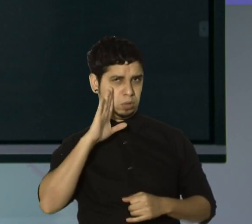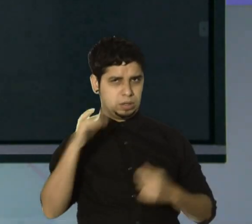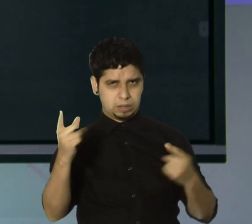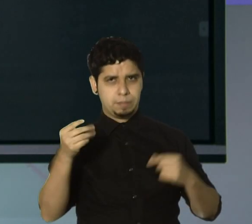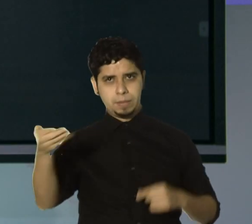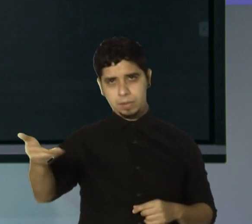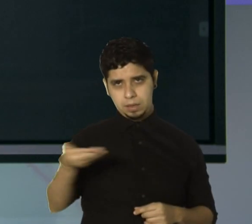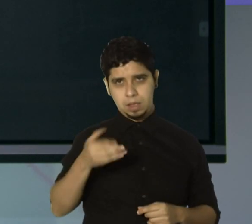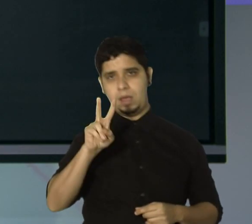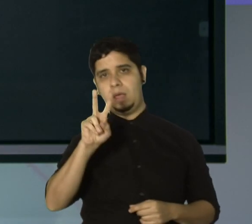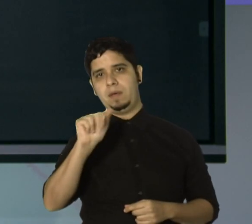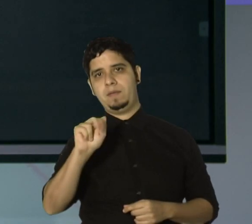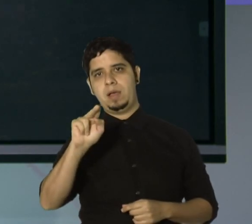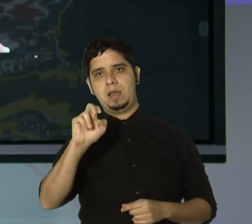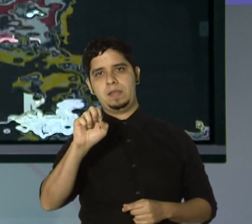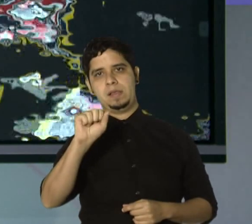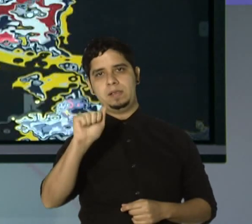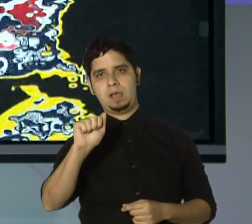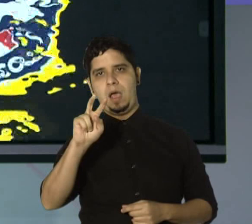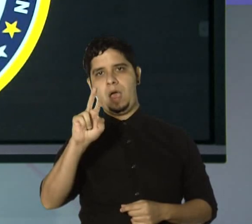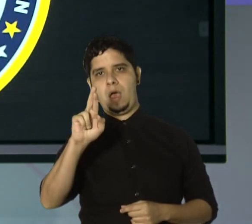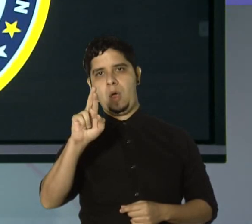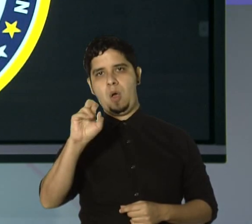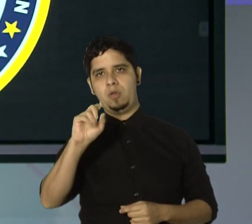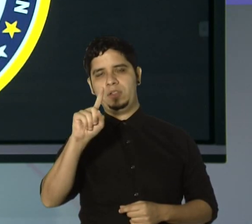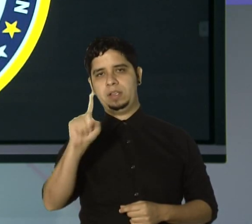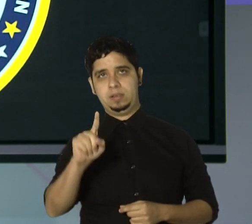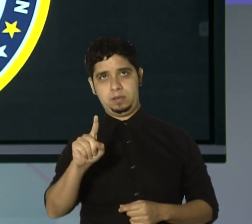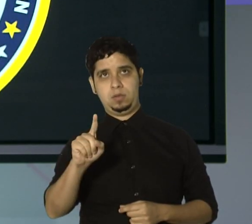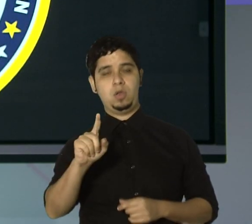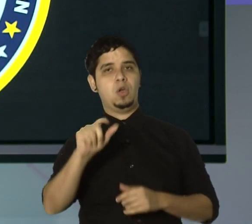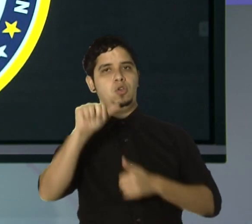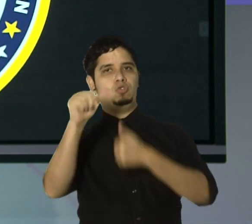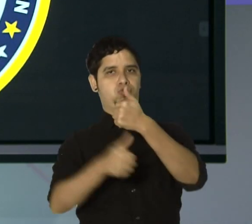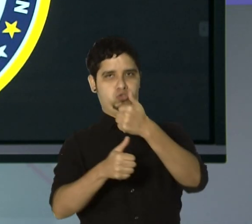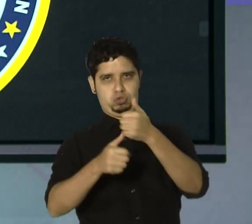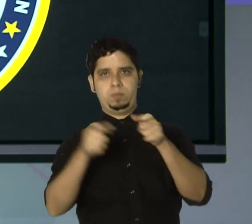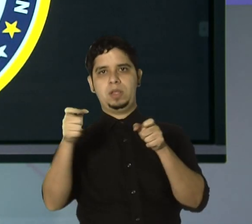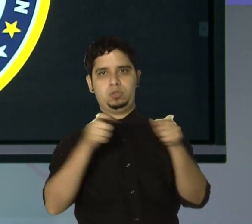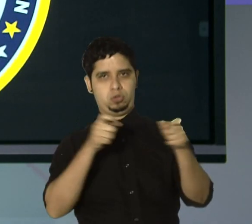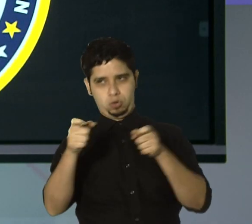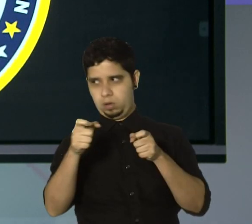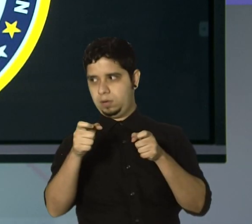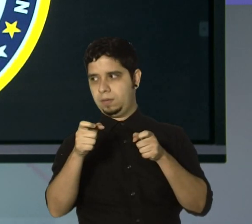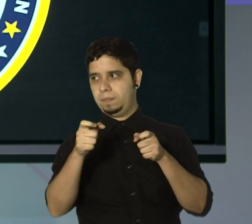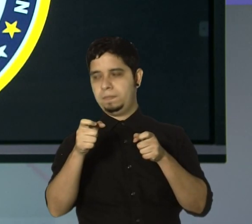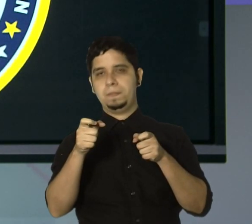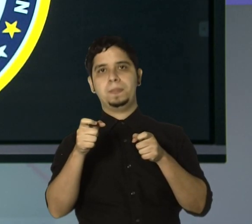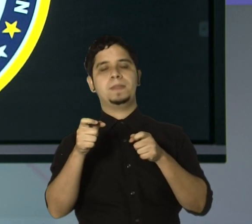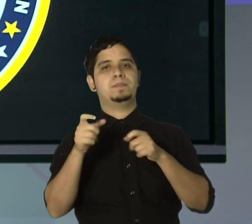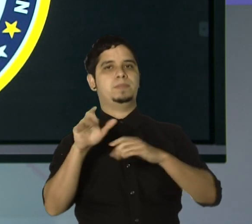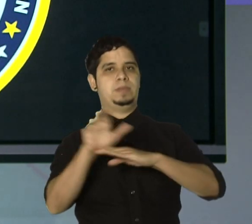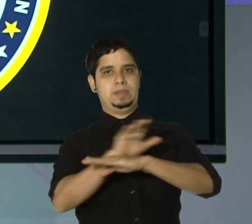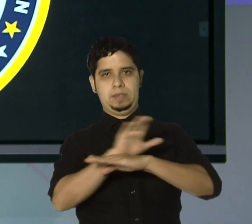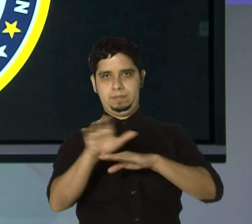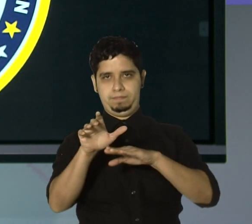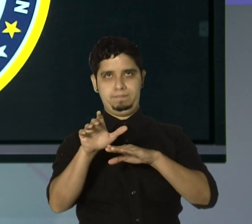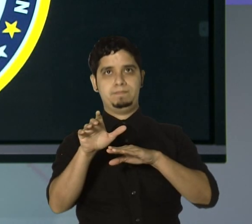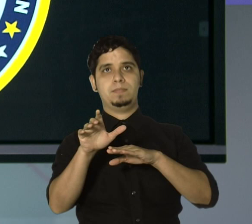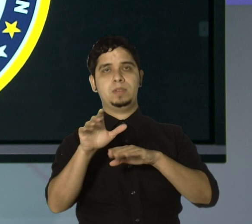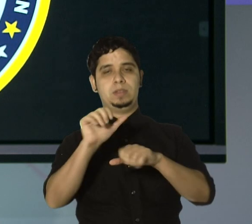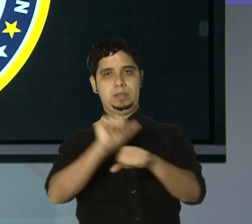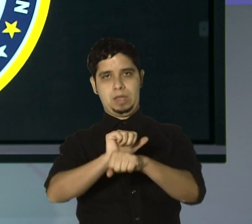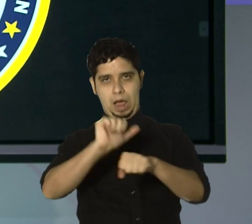a Vanessa Rodríguez Robert, subdirectora del Programa de Empresas de Administración,